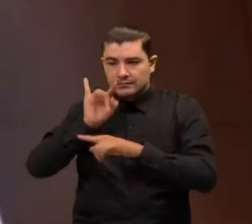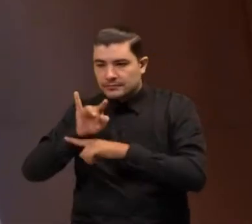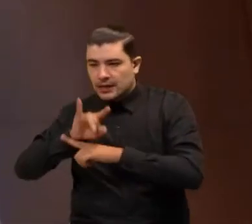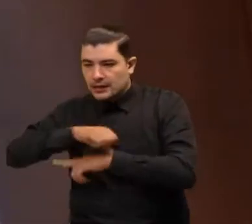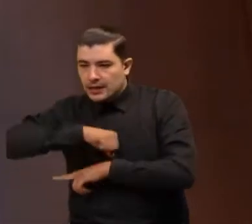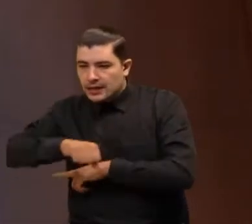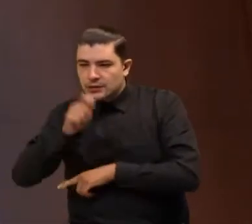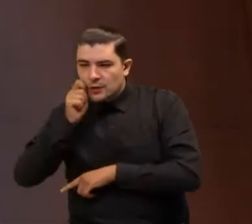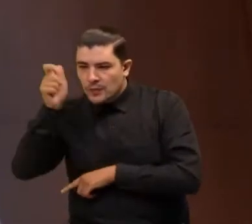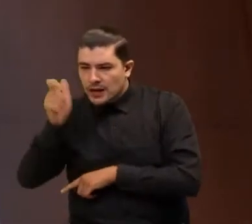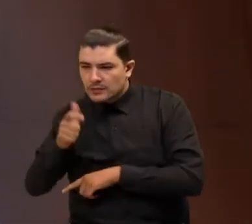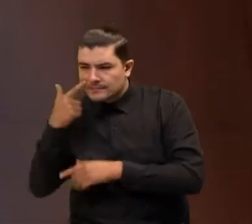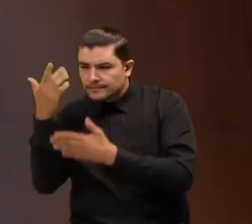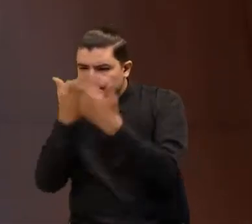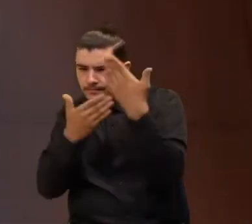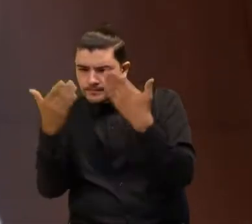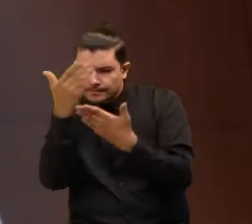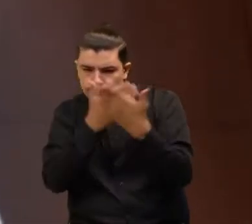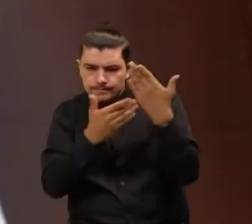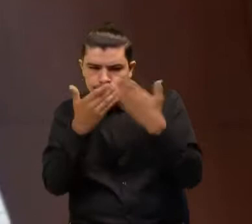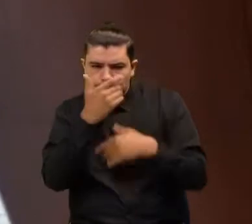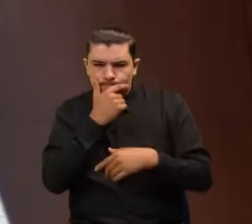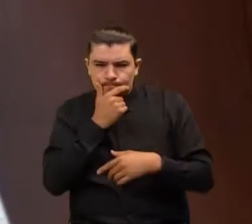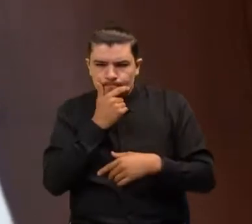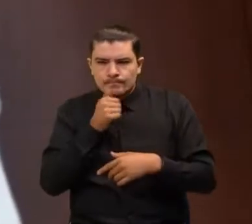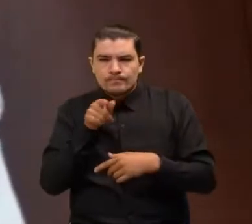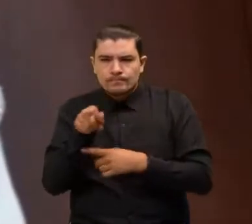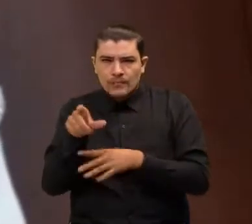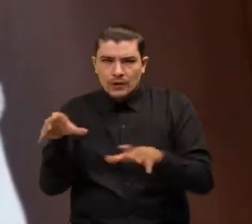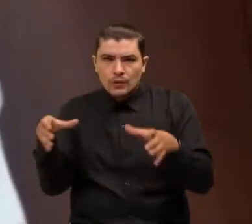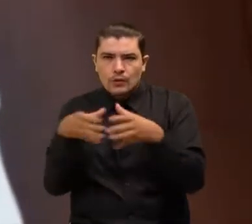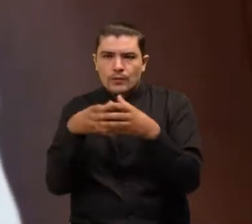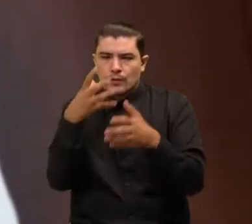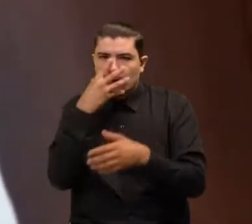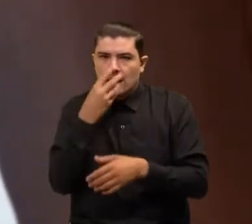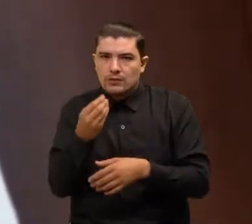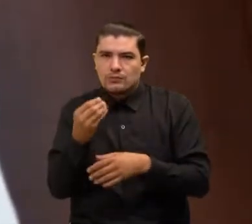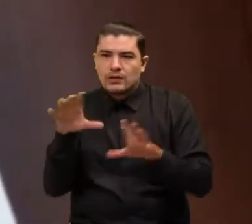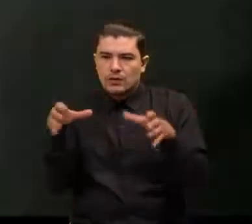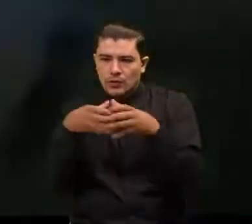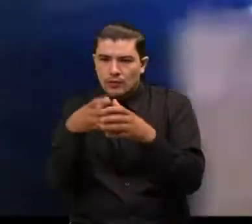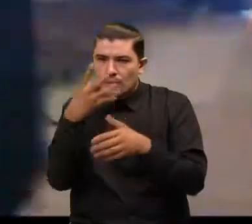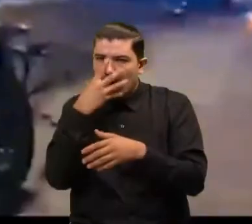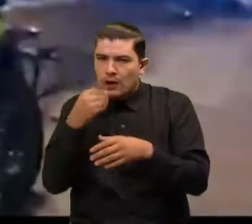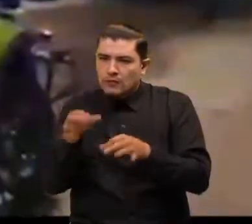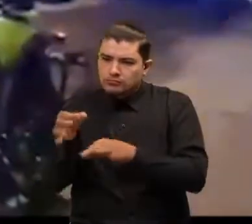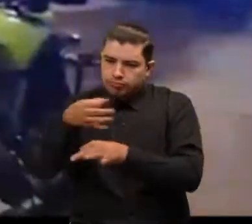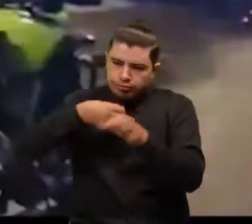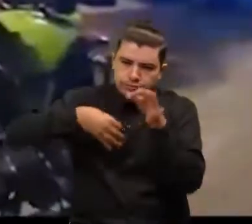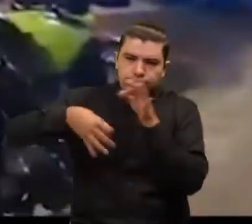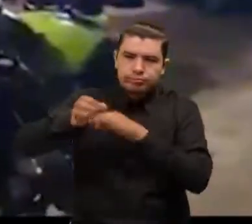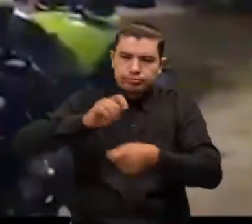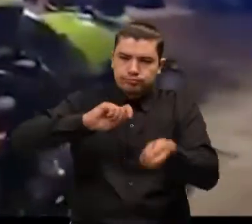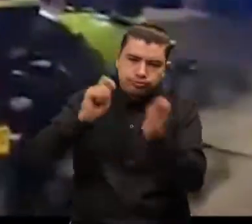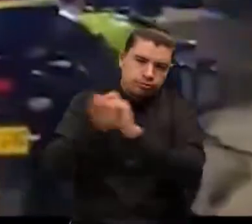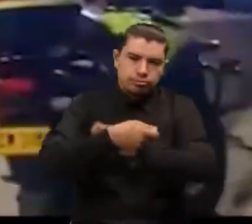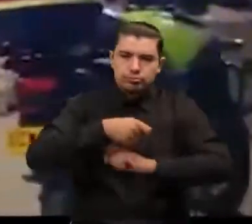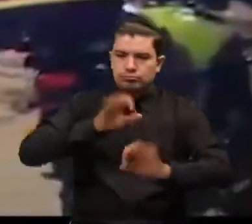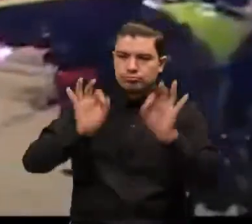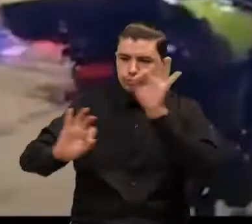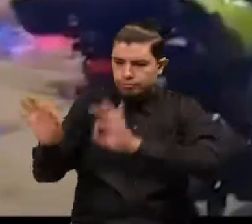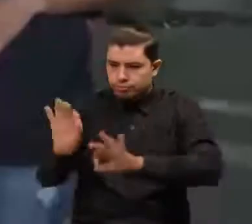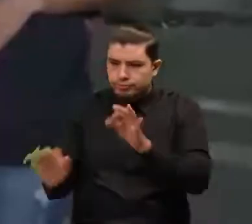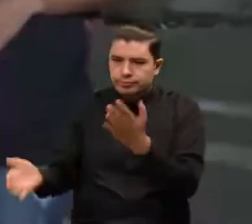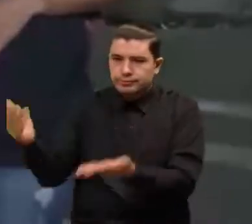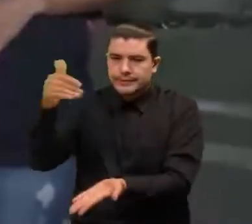denominado una reconfiguración criminal que ocurrió en el área metropolitana de Cúcuta. Las autoridades han señalado que